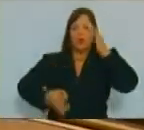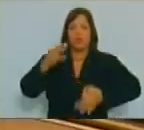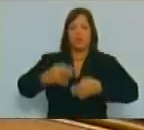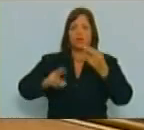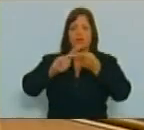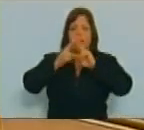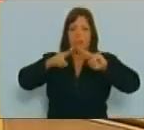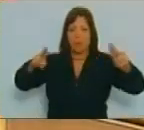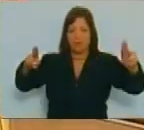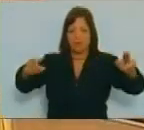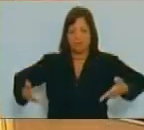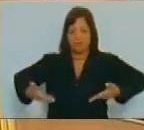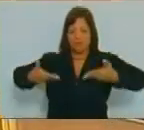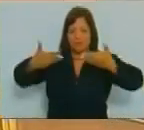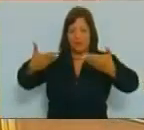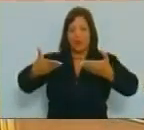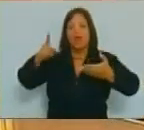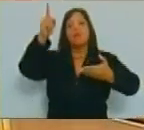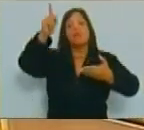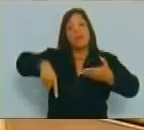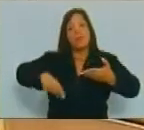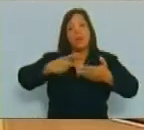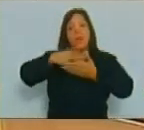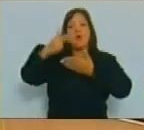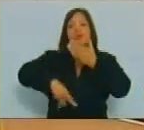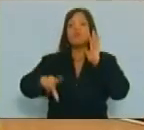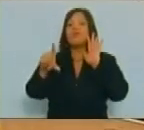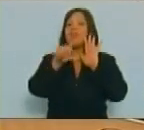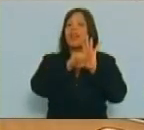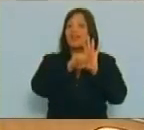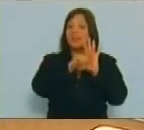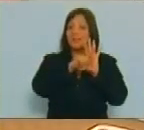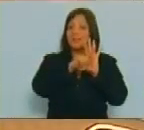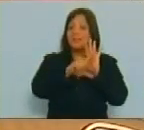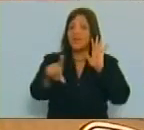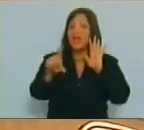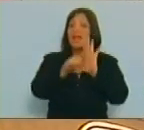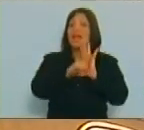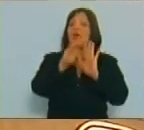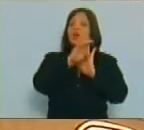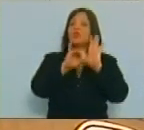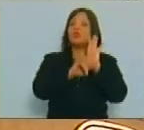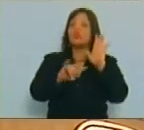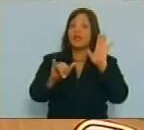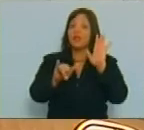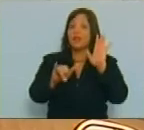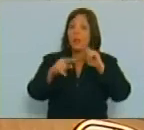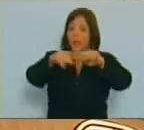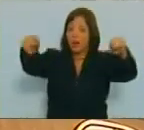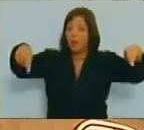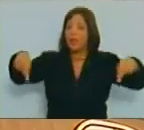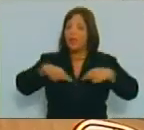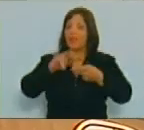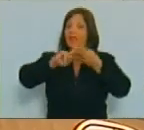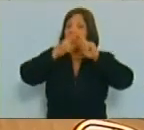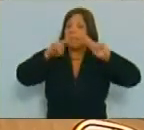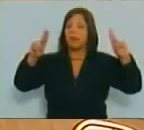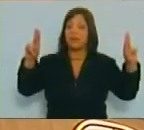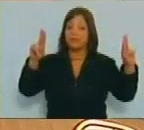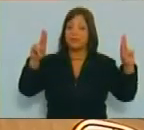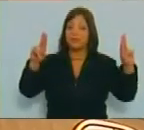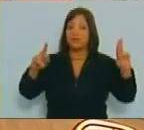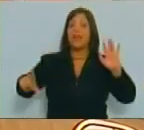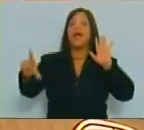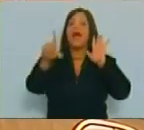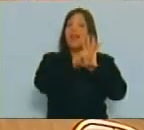y paz pero también tenemos un proyecto de ley una ley constitucional para los cuadrantes de paz y que esa